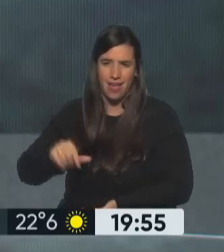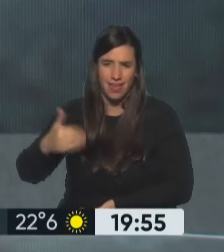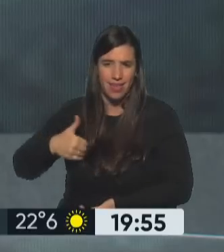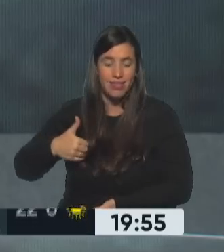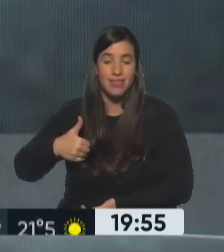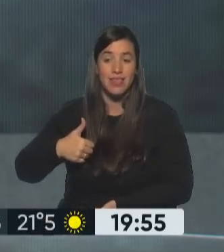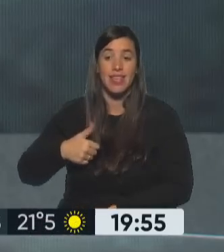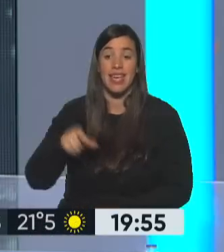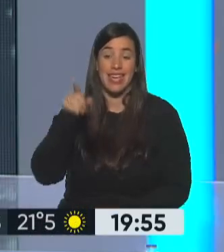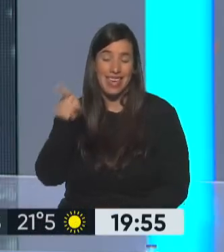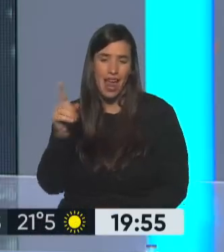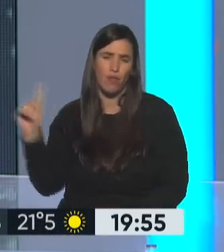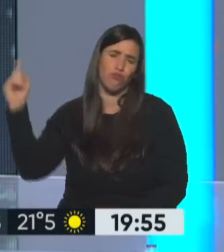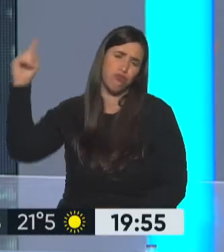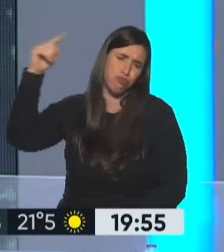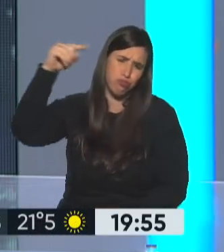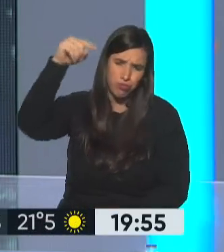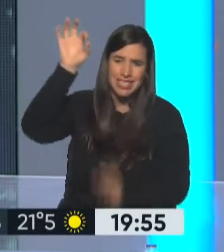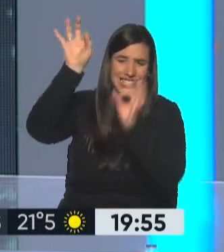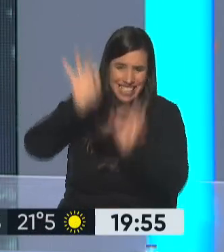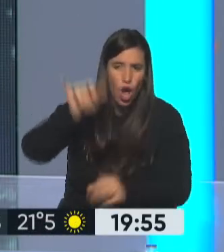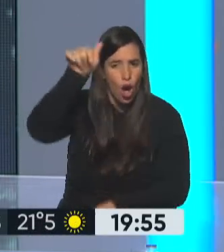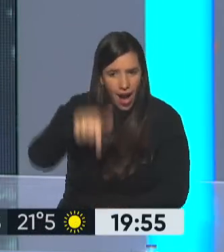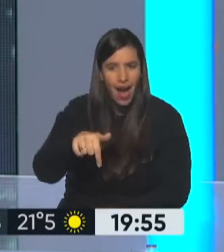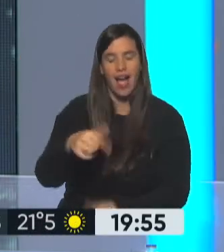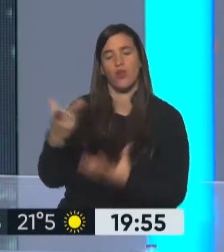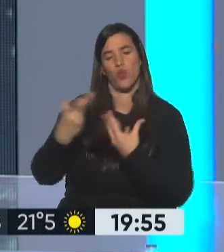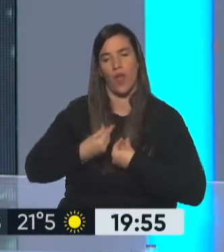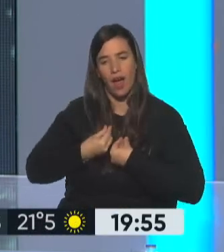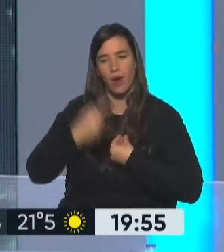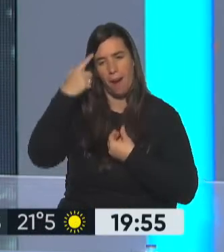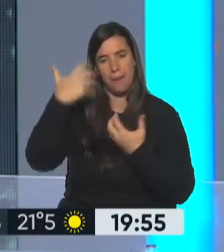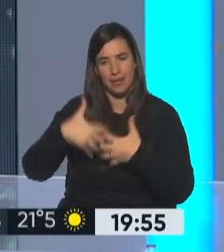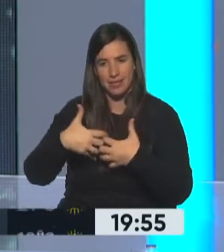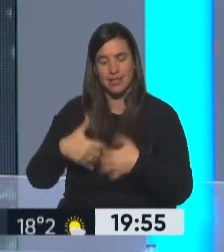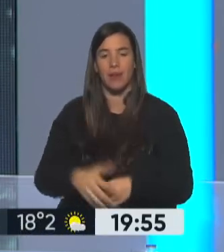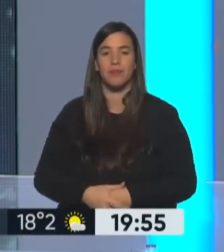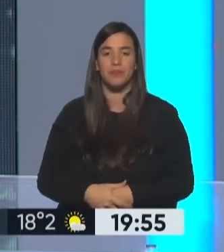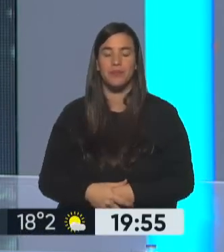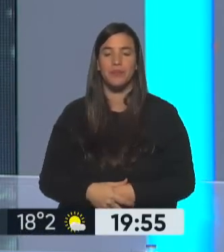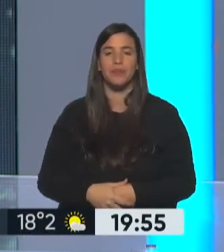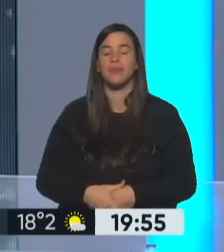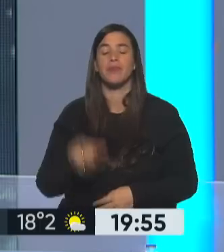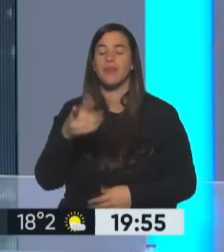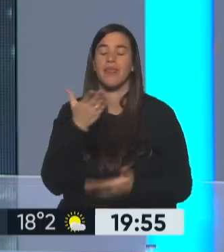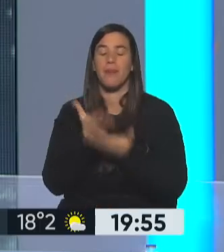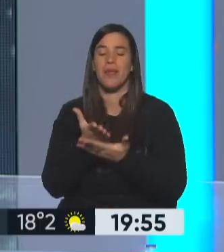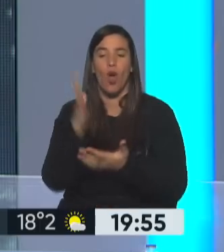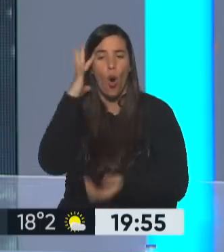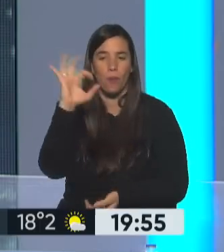pensar en voz alta. Gracias, Eduardo. Bueno. Te pido un concepto de esto que estamos viviendo y estamos siendo testigos. Los dos fallos